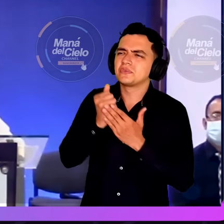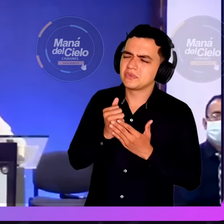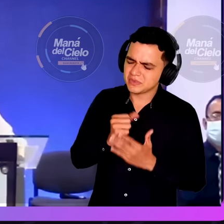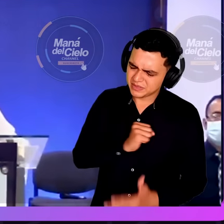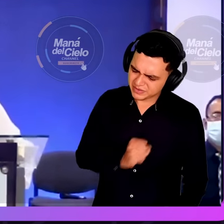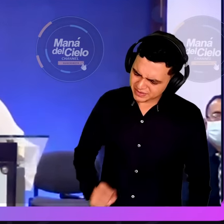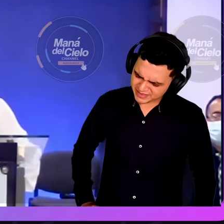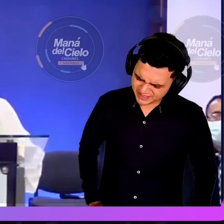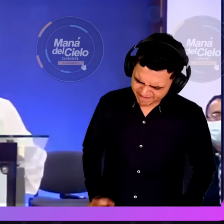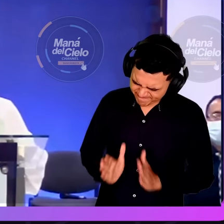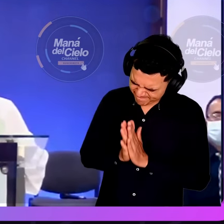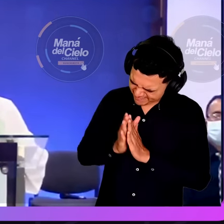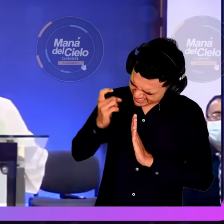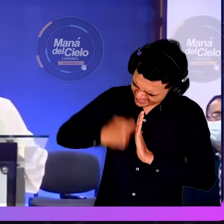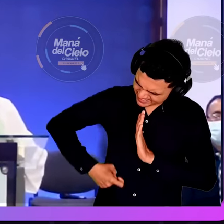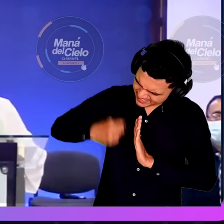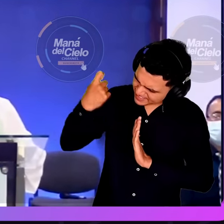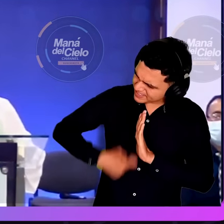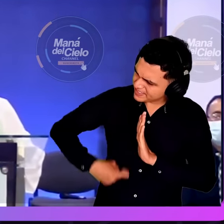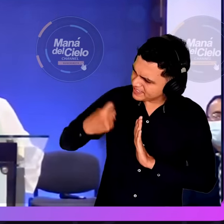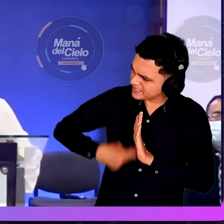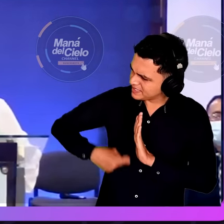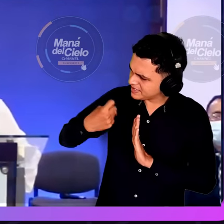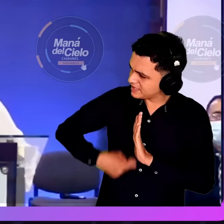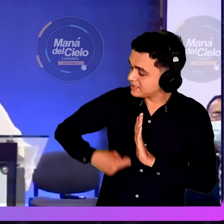ayúdanos, Señor.